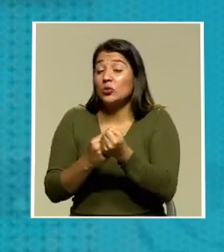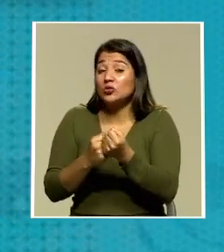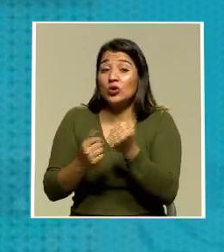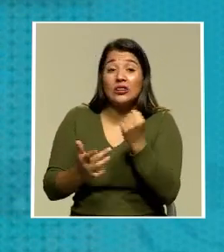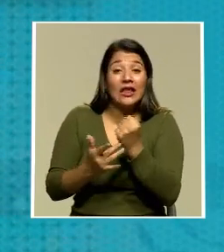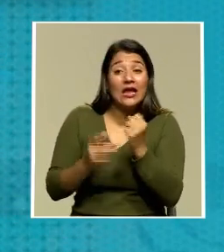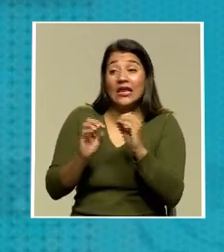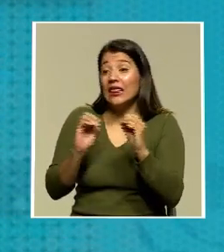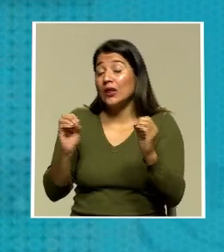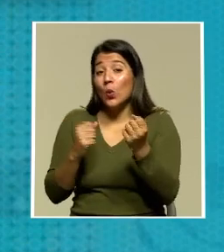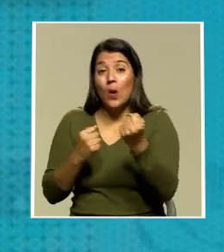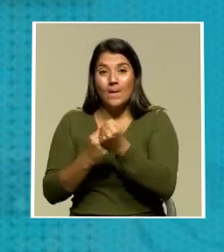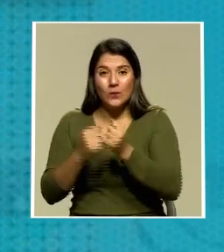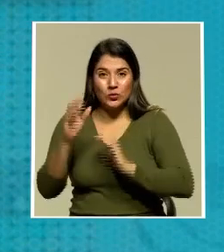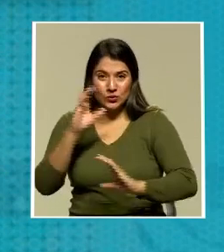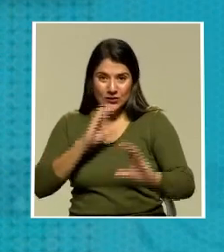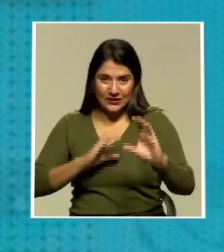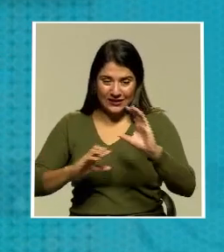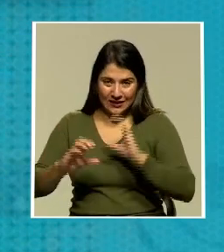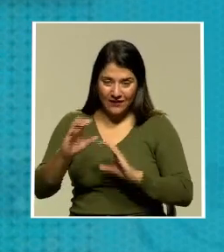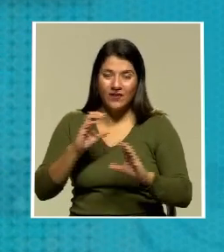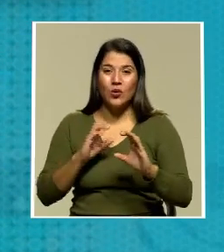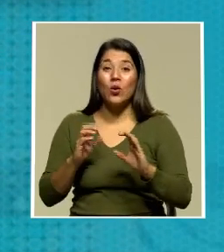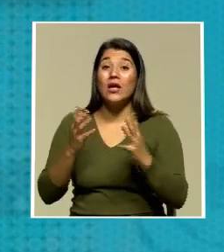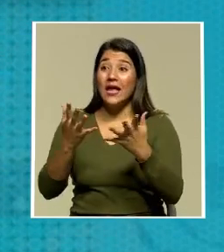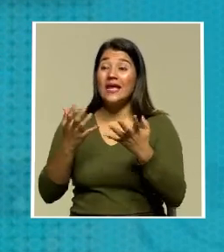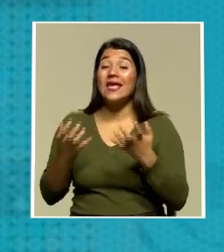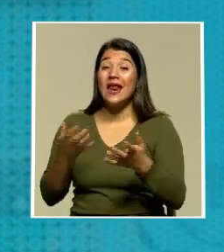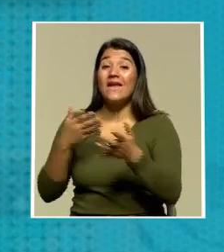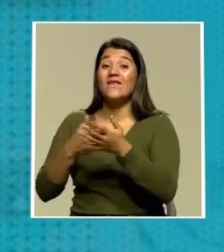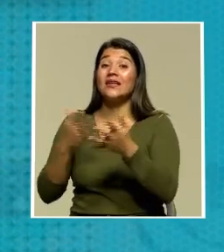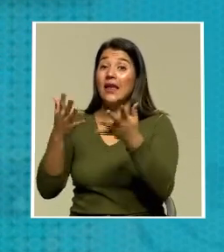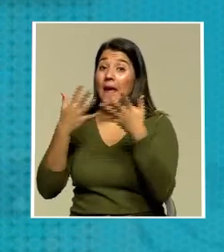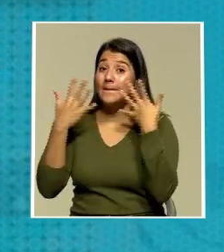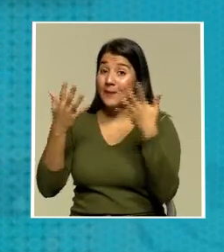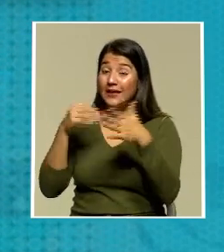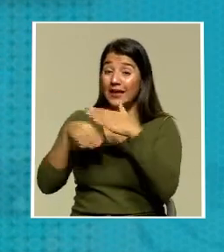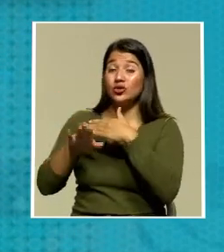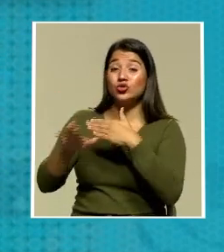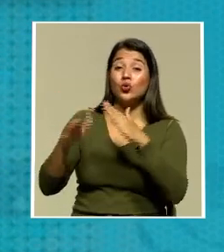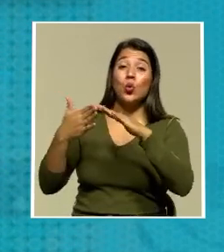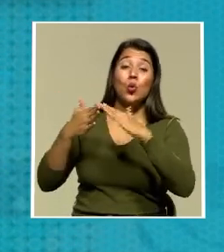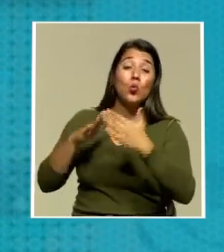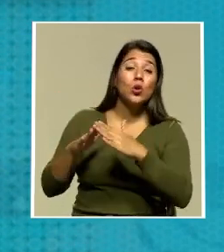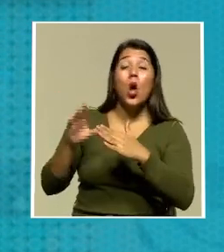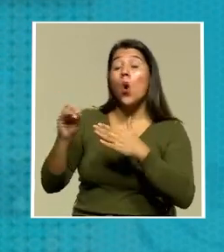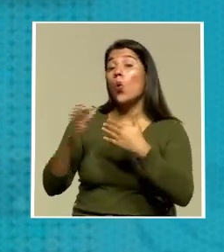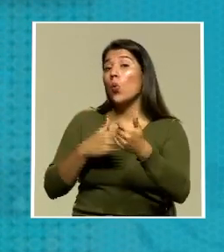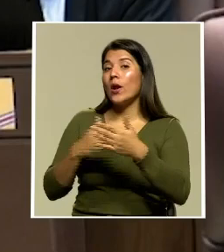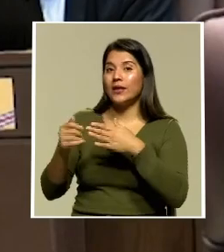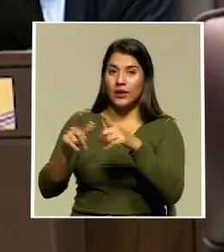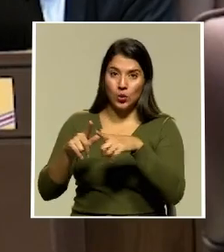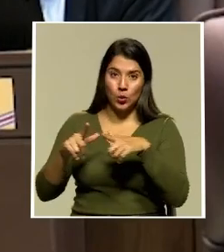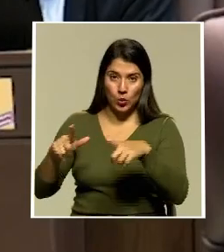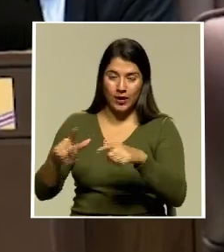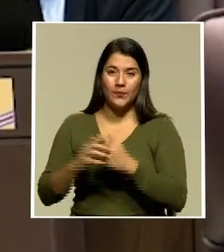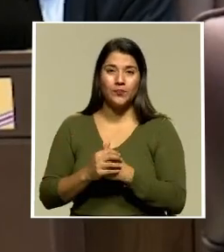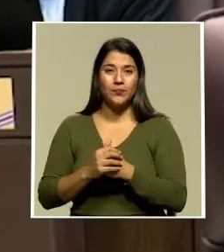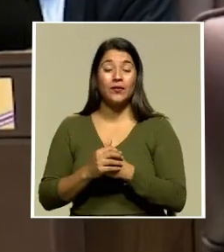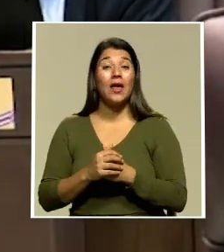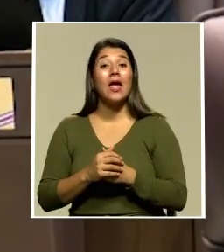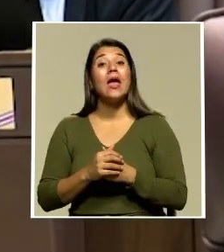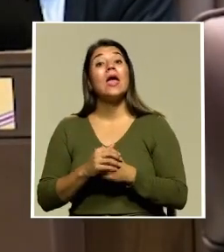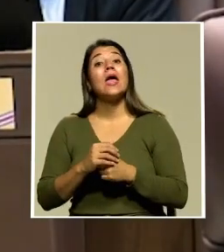científico de que se está alterando el medio ambiente de su comunidad o de cualquier lugar. En el primer poder